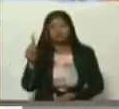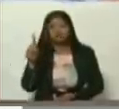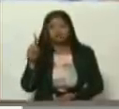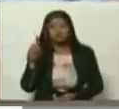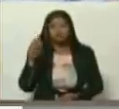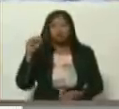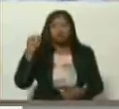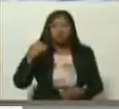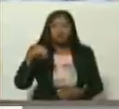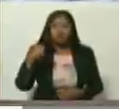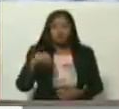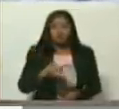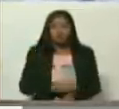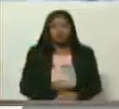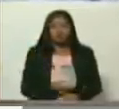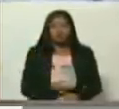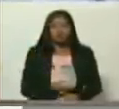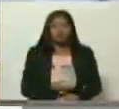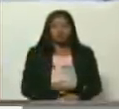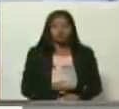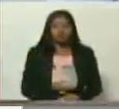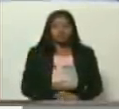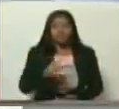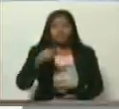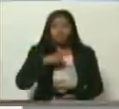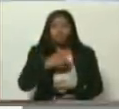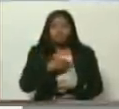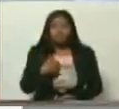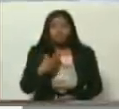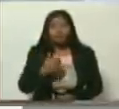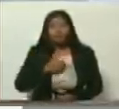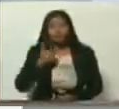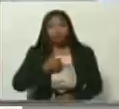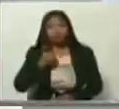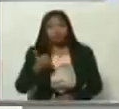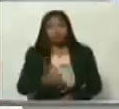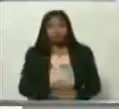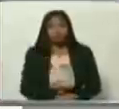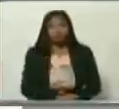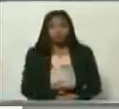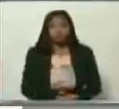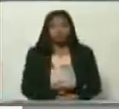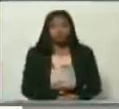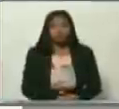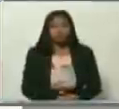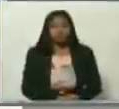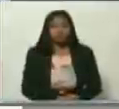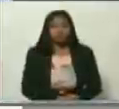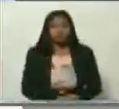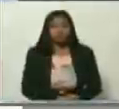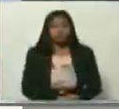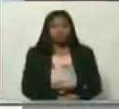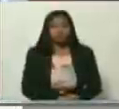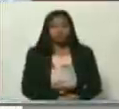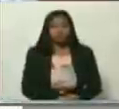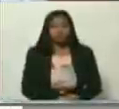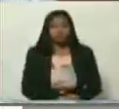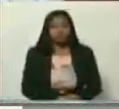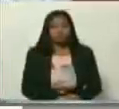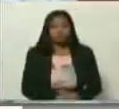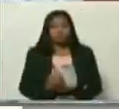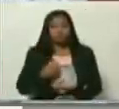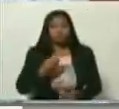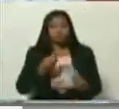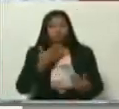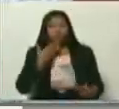de noviembre. También quiero aprovechar para, ¿verdad?,